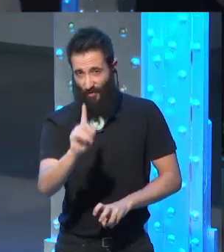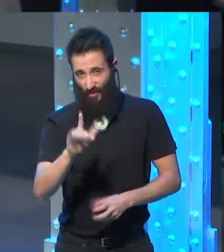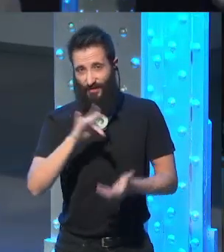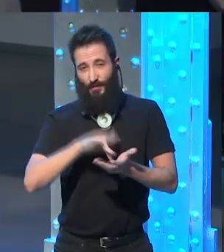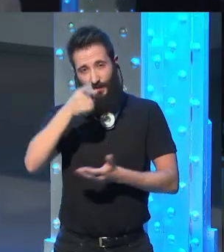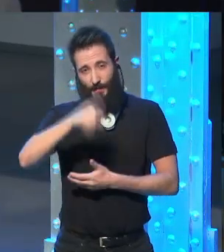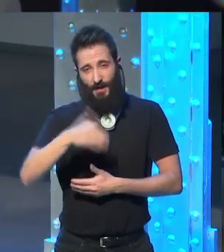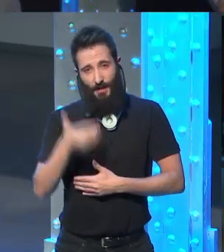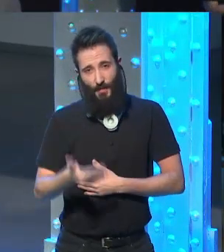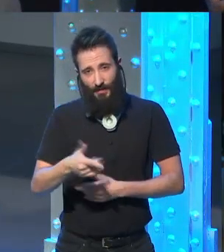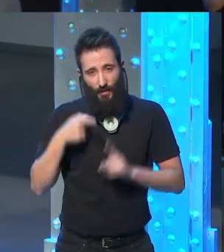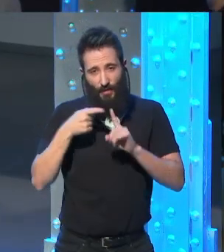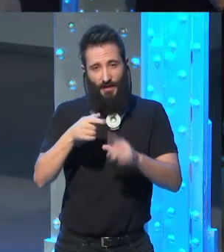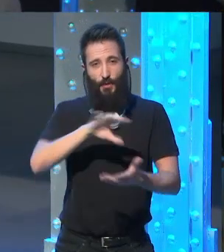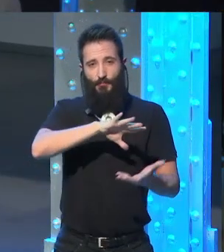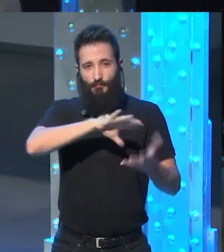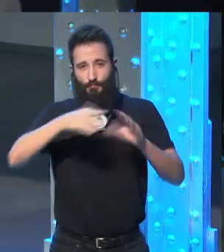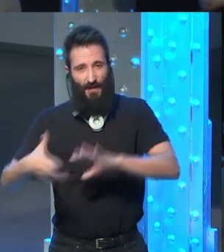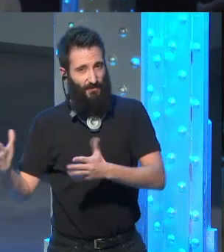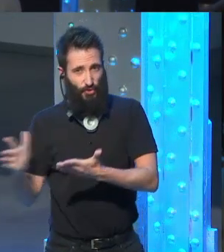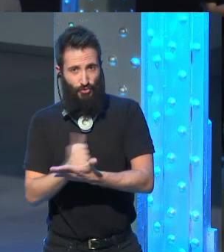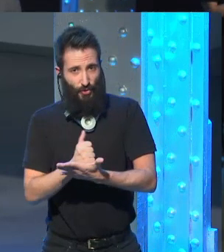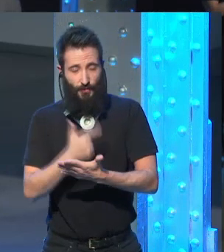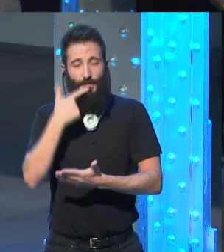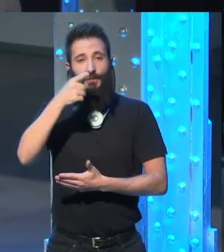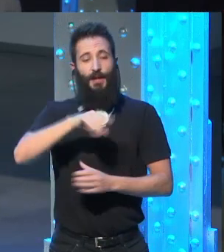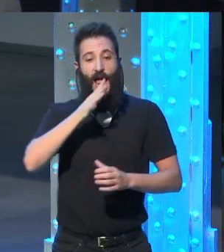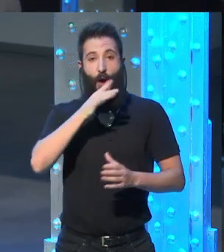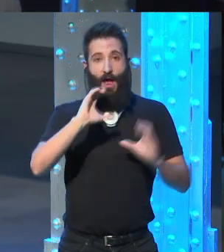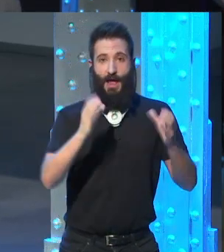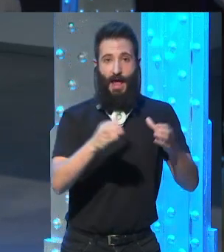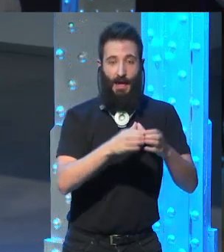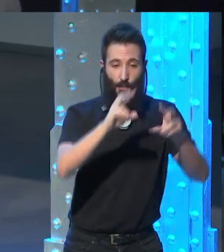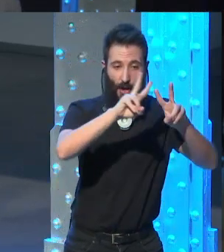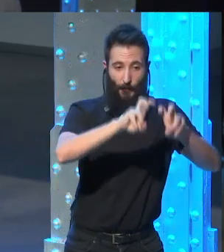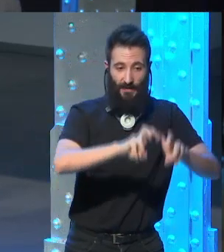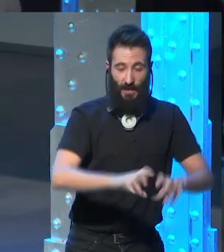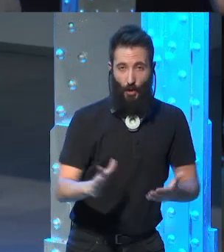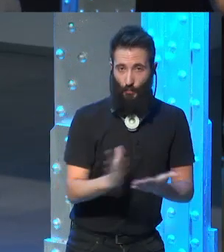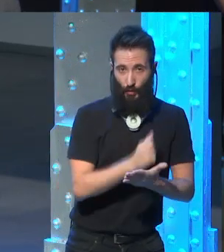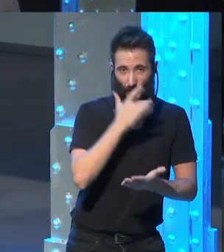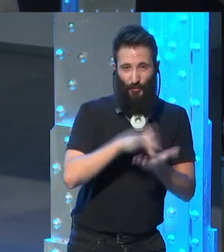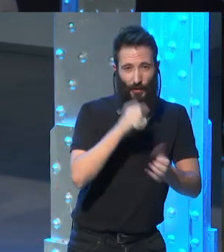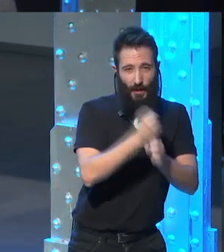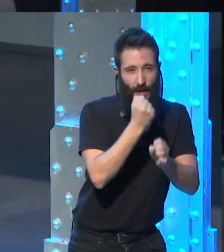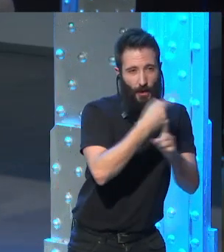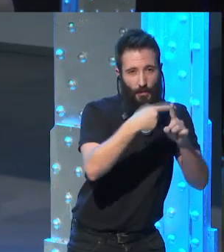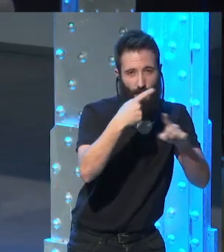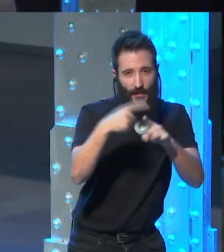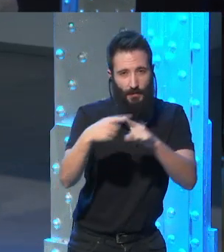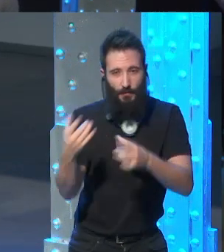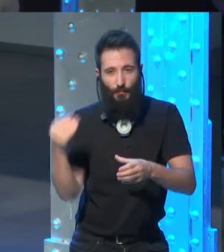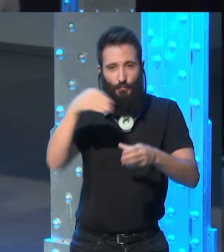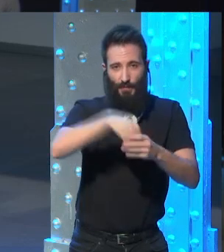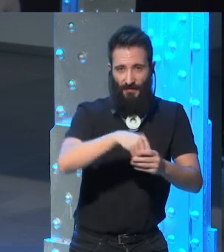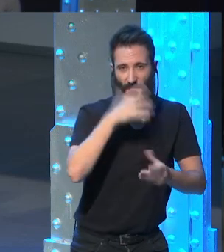eso sería importante trasladarlo a muchos aspectos. Muchos equipos de investigación que son multidisciplinares precisamente por eso, ¿no? Meten incluso